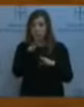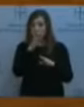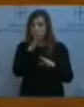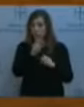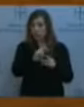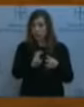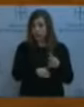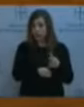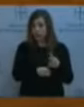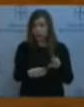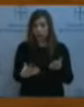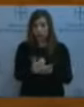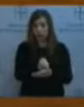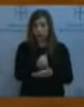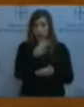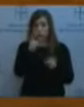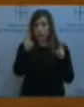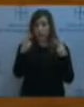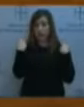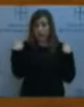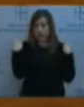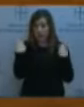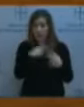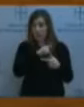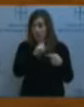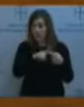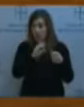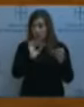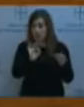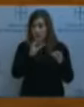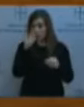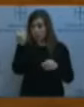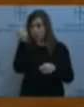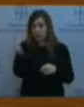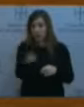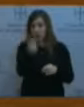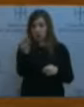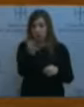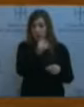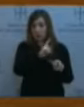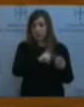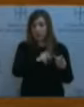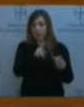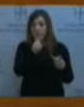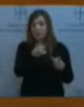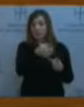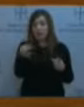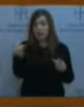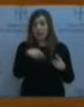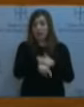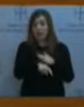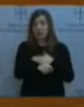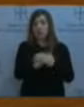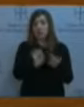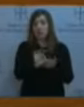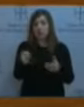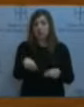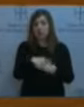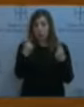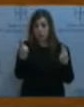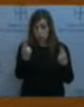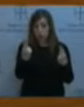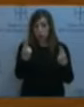razones. Por la cuestión de la fiscalidad en primer lugar, porque creemos que hay que mejorarla, por la cuestión de la eficacia en la gestión de los servicios públicos,